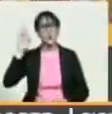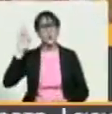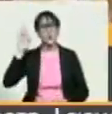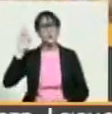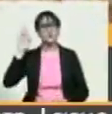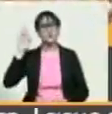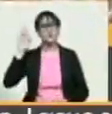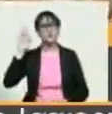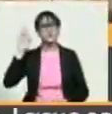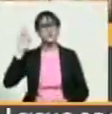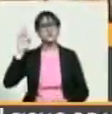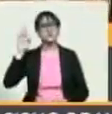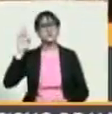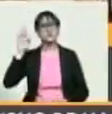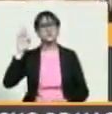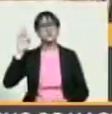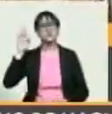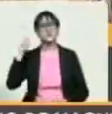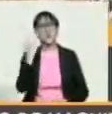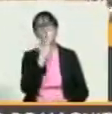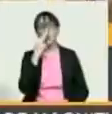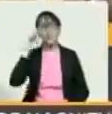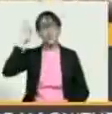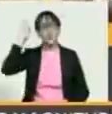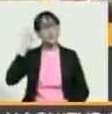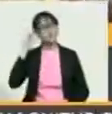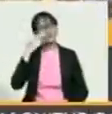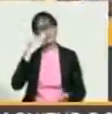logró una y mil veces